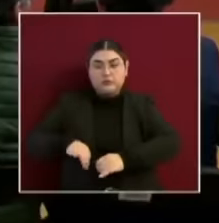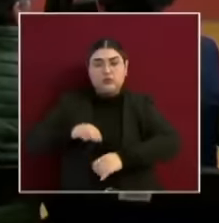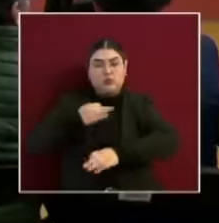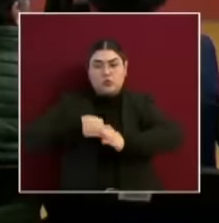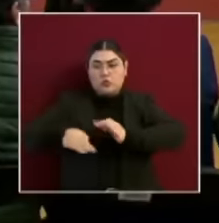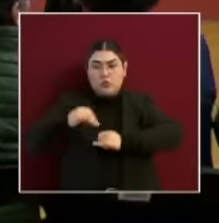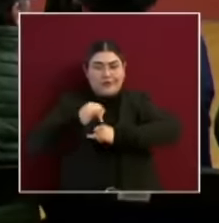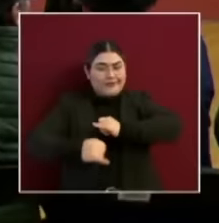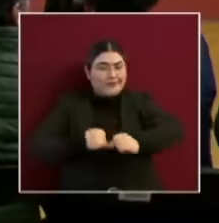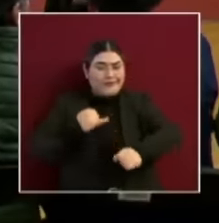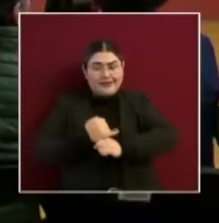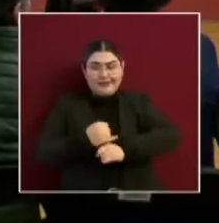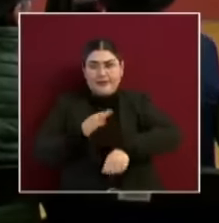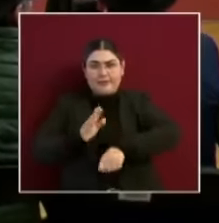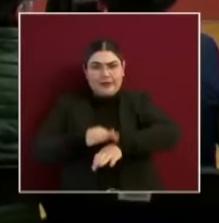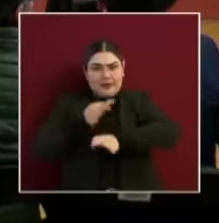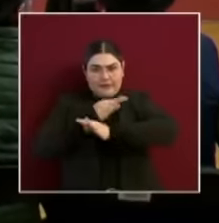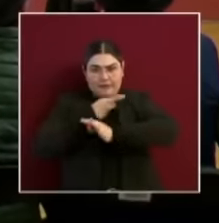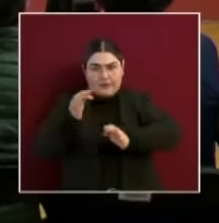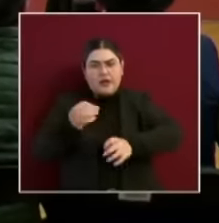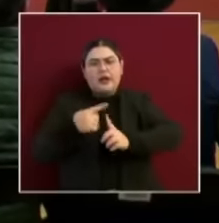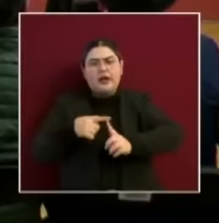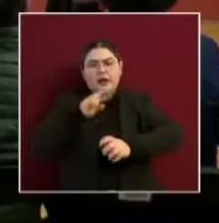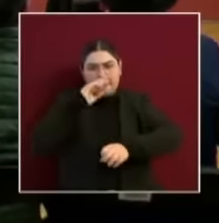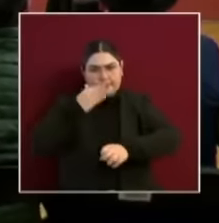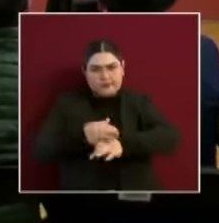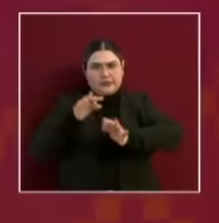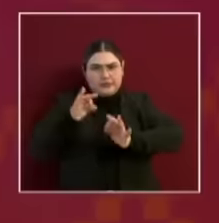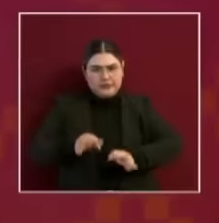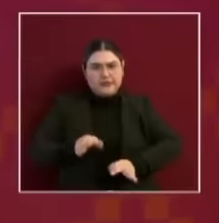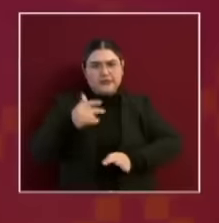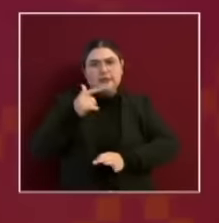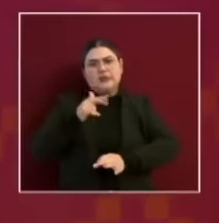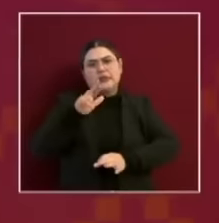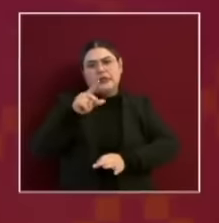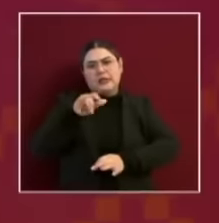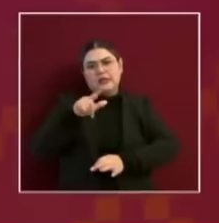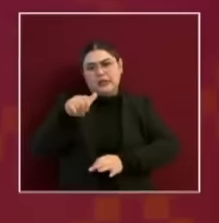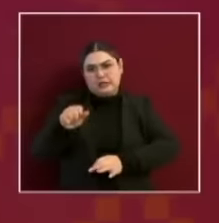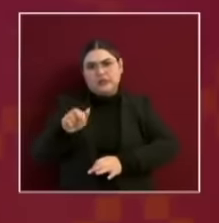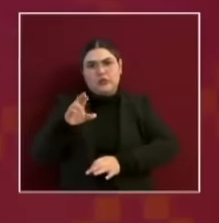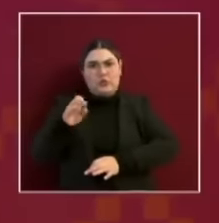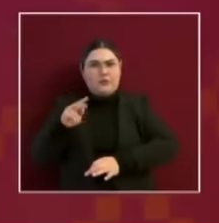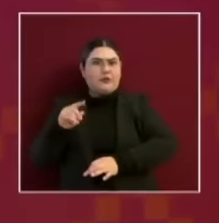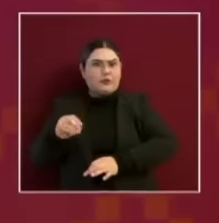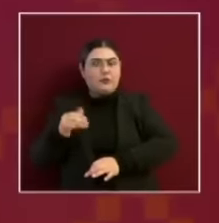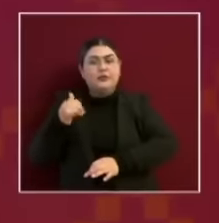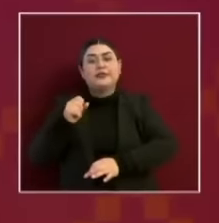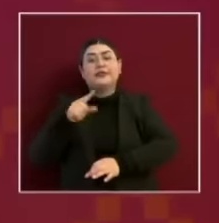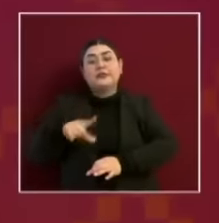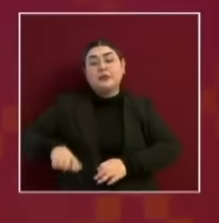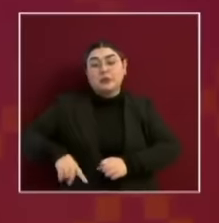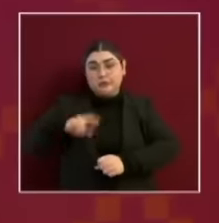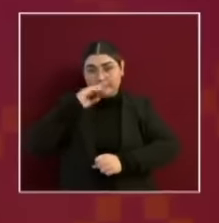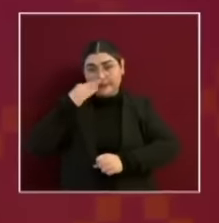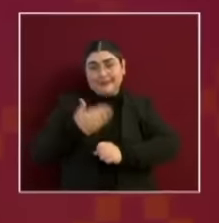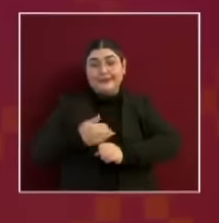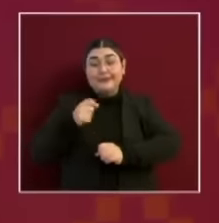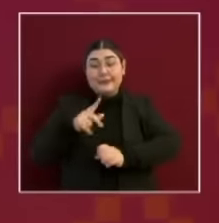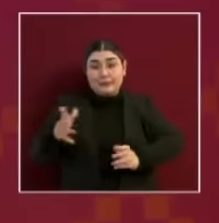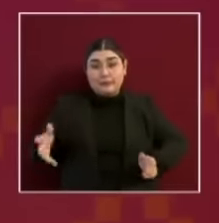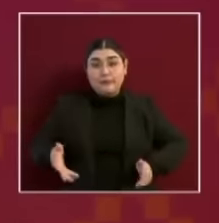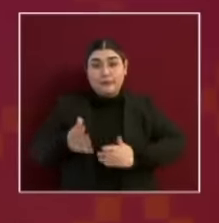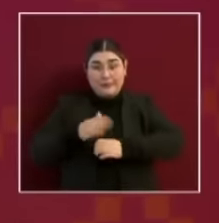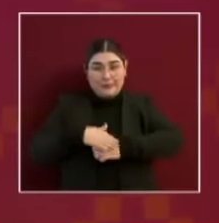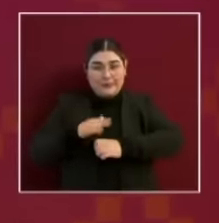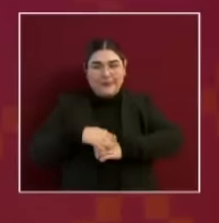internacional por conducto del maestro Roberto Gradillas y las instrucciones del señor gobernador, y ha tenido bastante impulso, a tal grado que ya